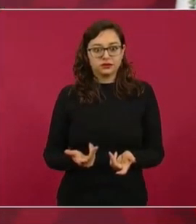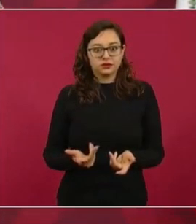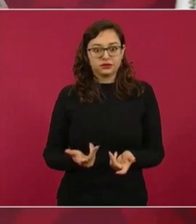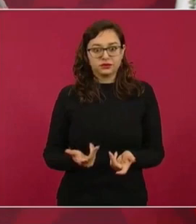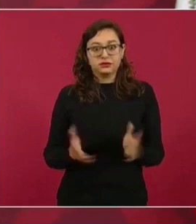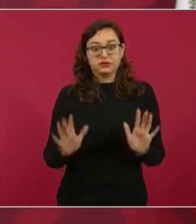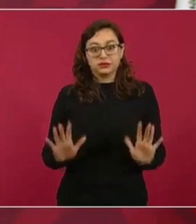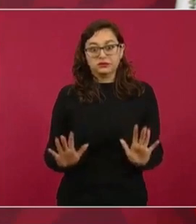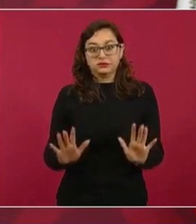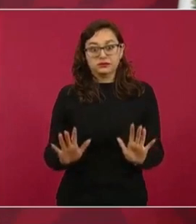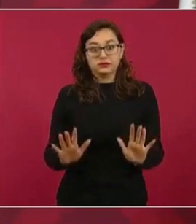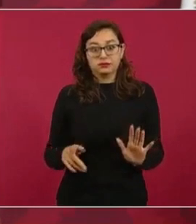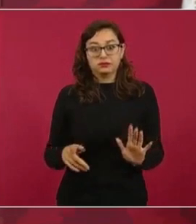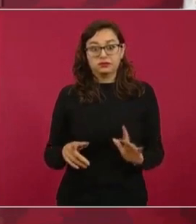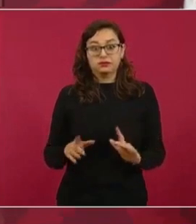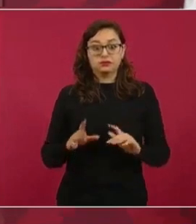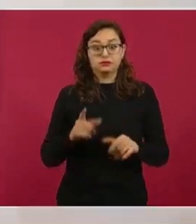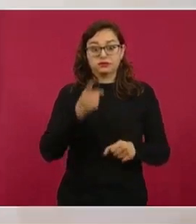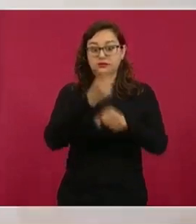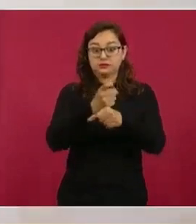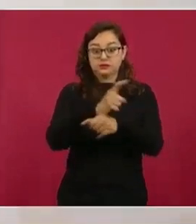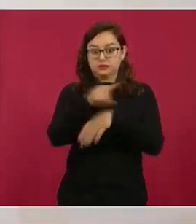siempre a los segundos lugares.